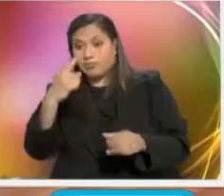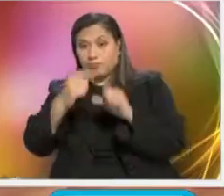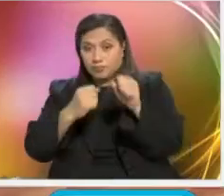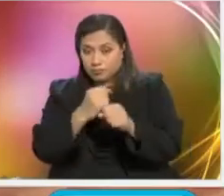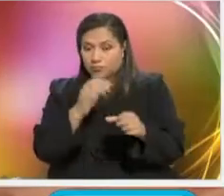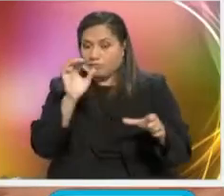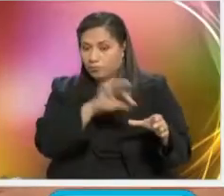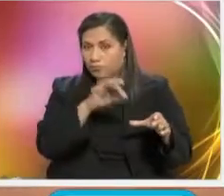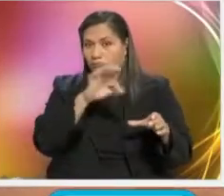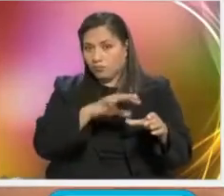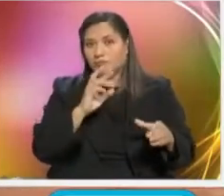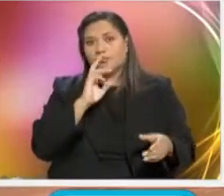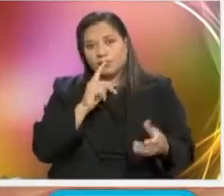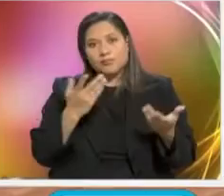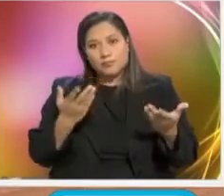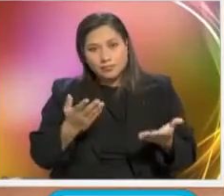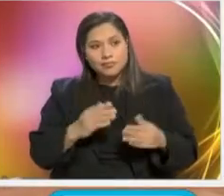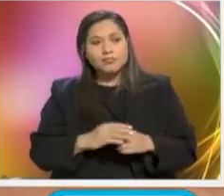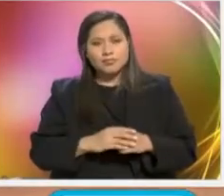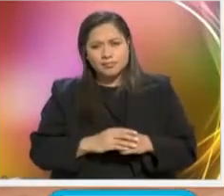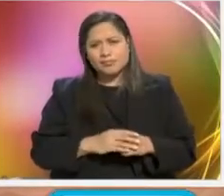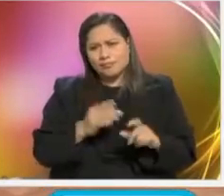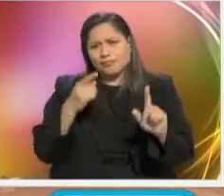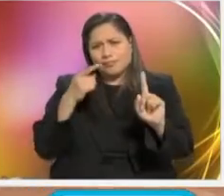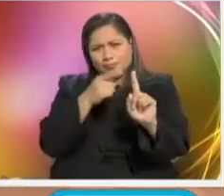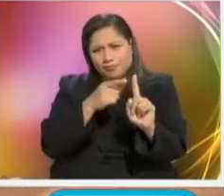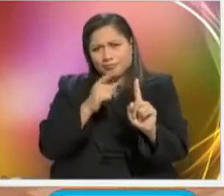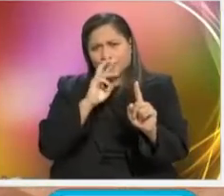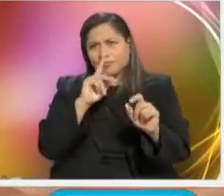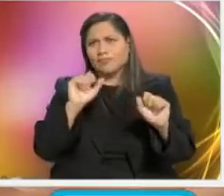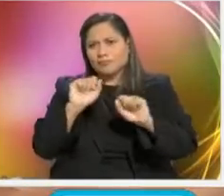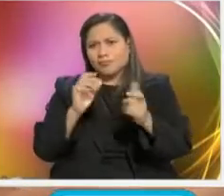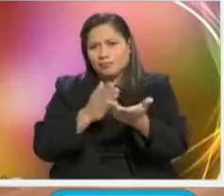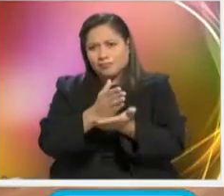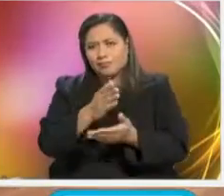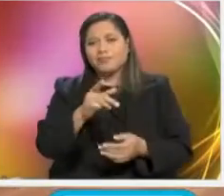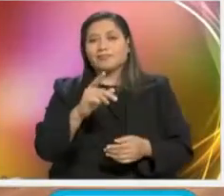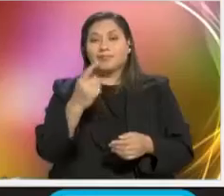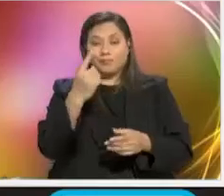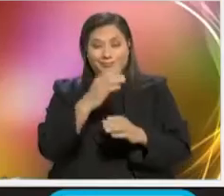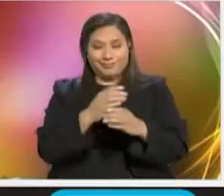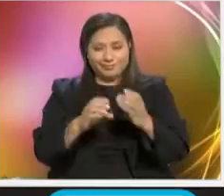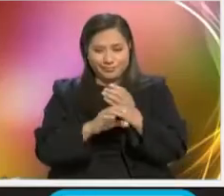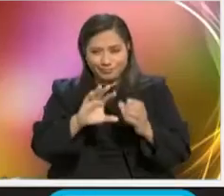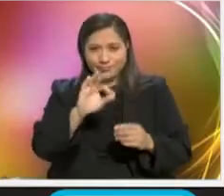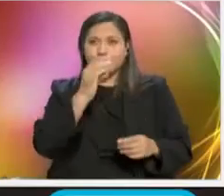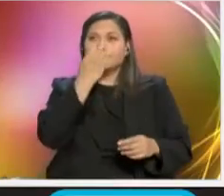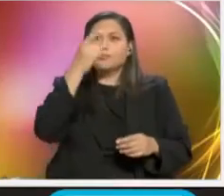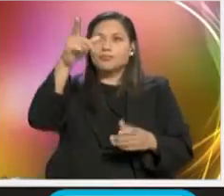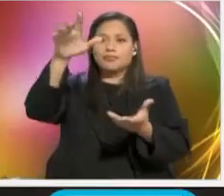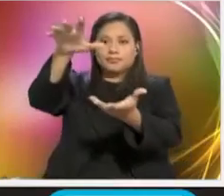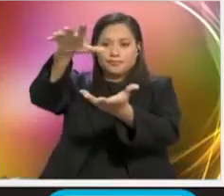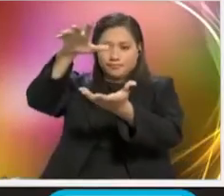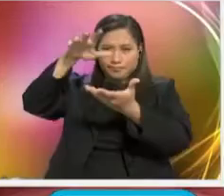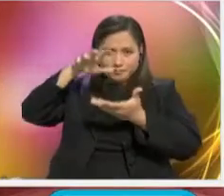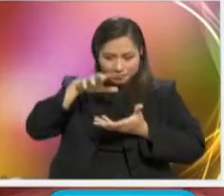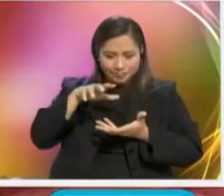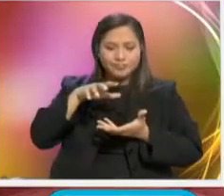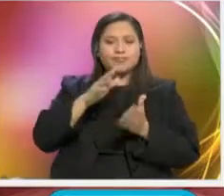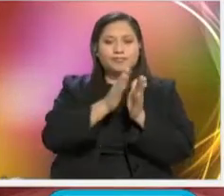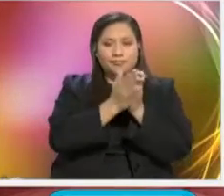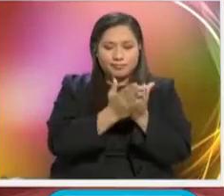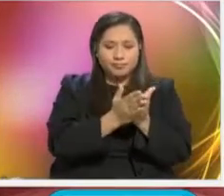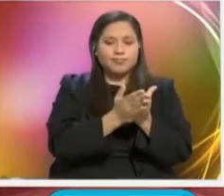Hay que ahorrar todo el año, entonces, pero Paola. tienes que ahorrar por objetivos, ¿no? Claro. Entonces, bueno, muchas de las cosas que me encontré es que hay unas escuelas que te lo entregan ya todo, los